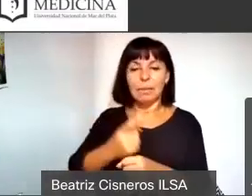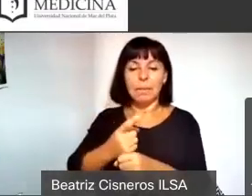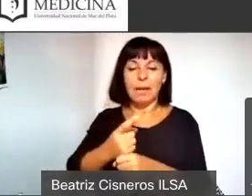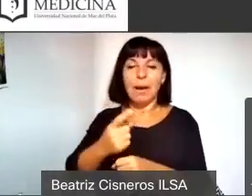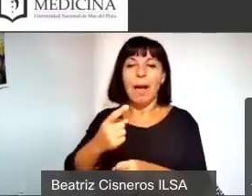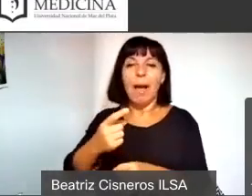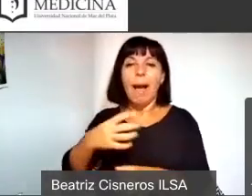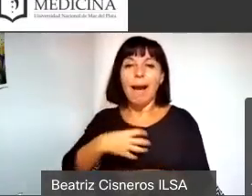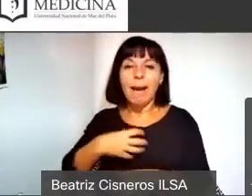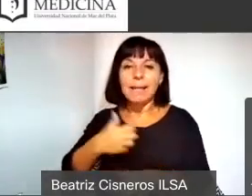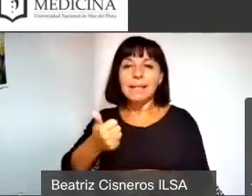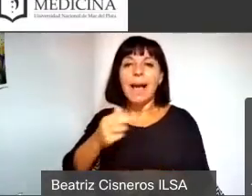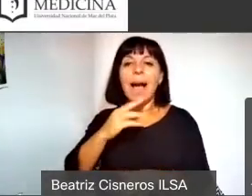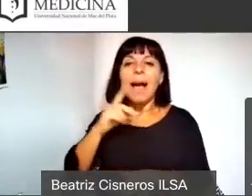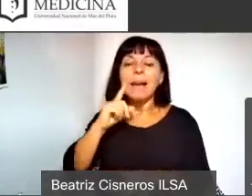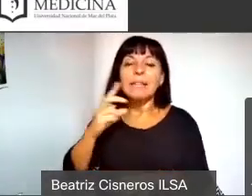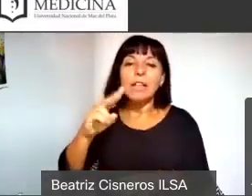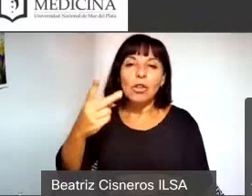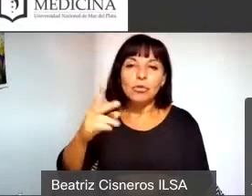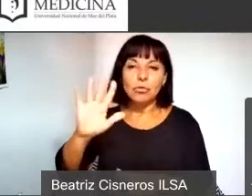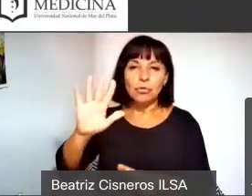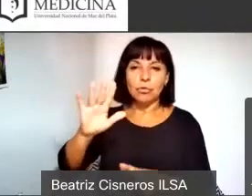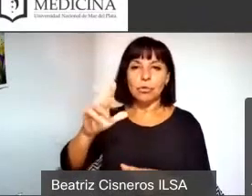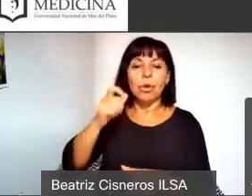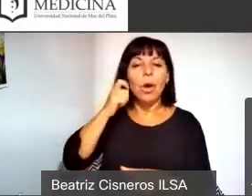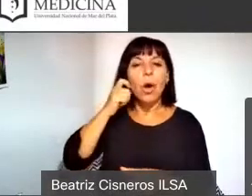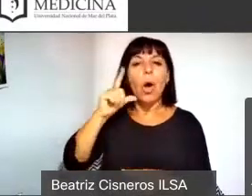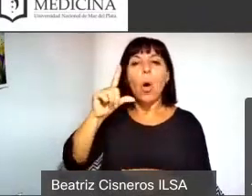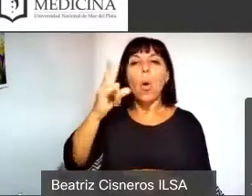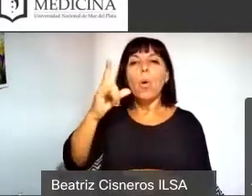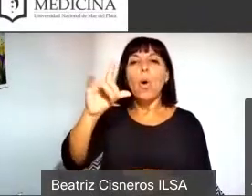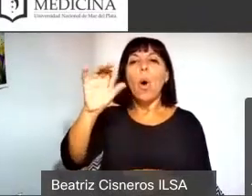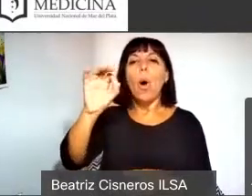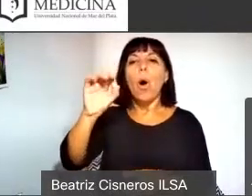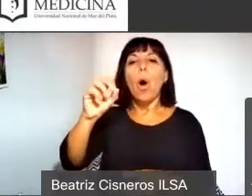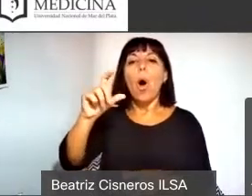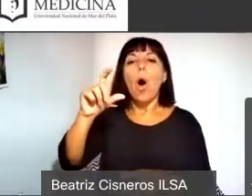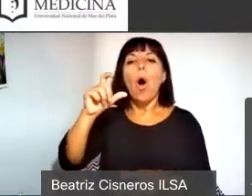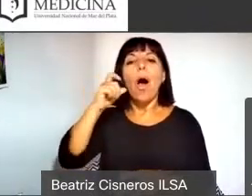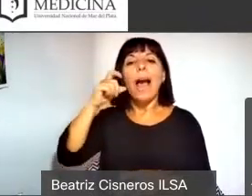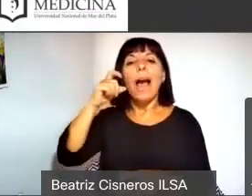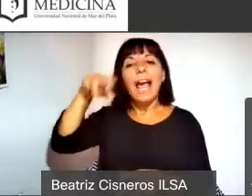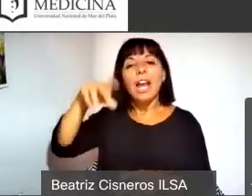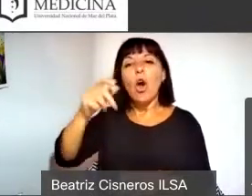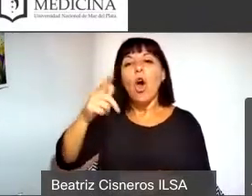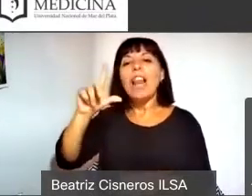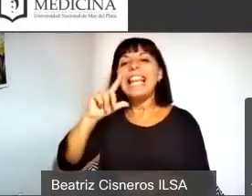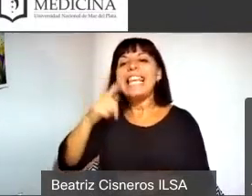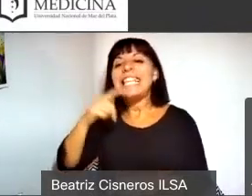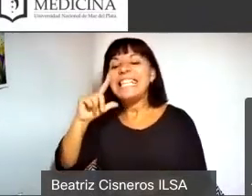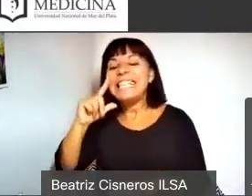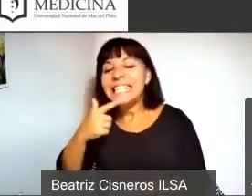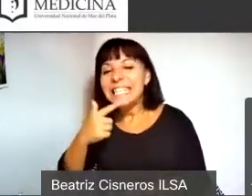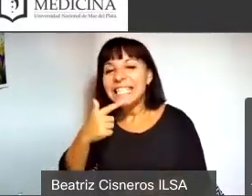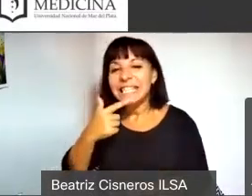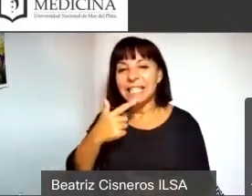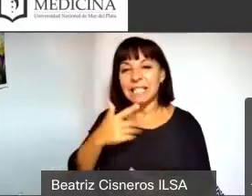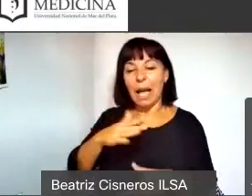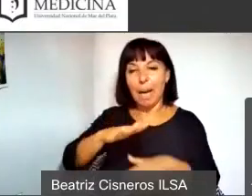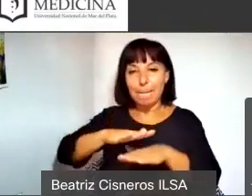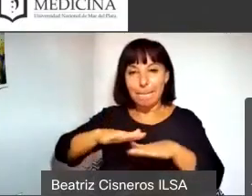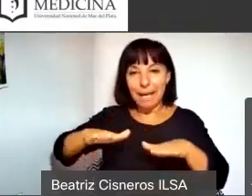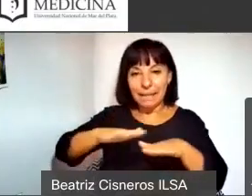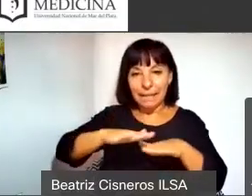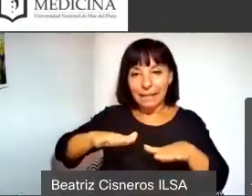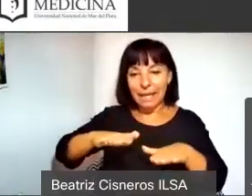un proceso que se conoce como glucógenolisis, para poder mantener los niveles de